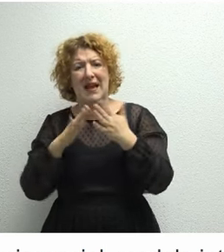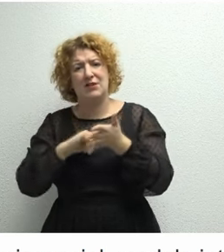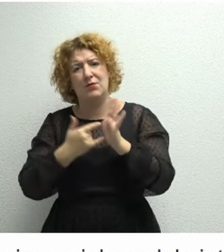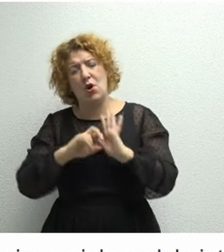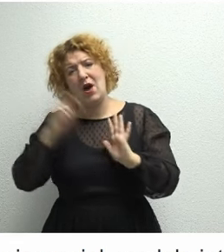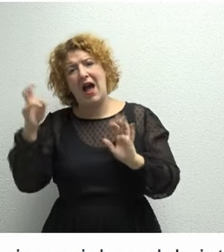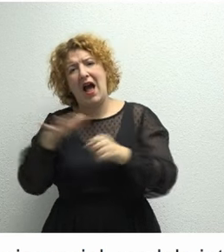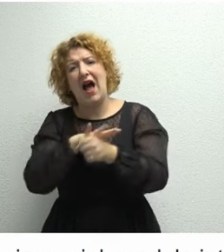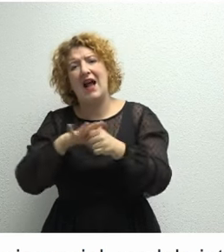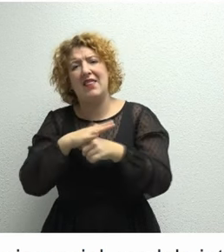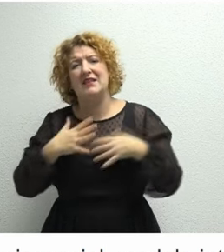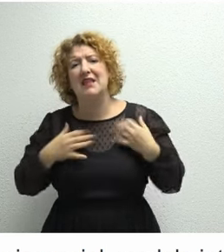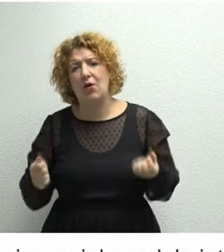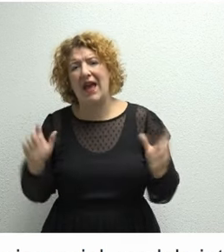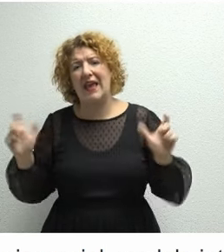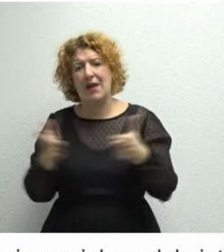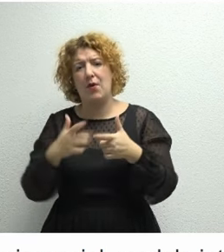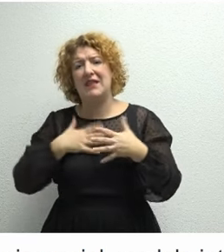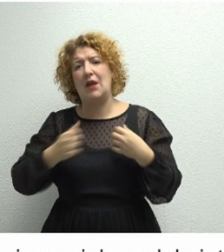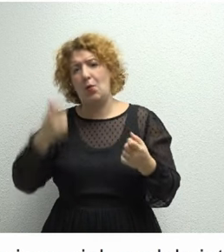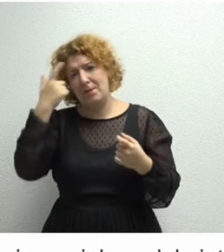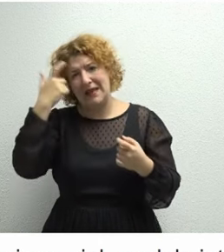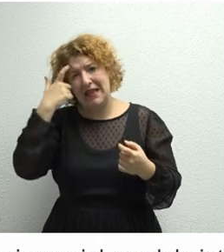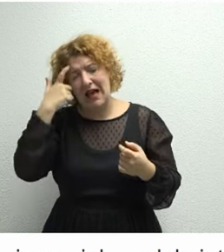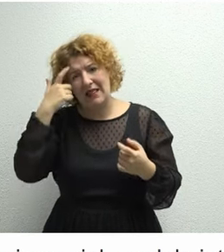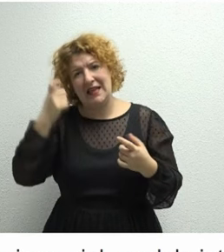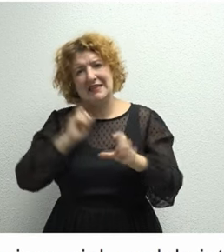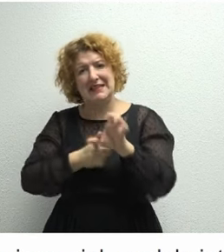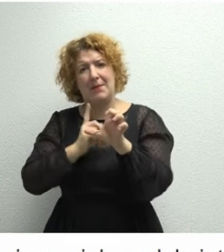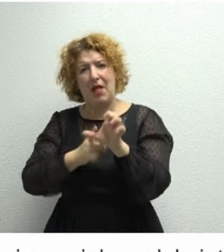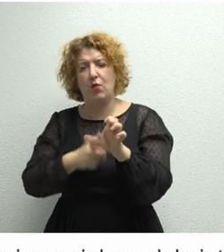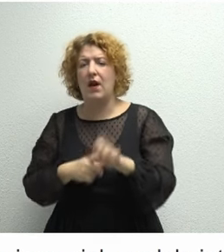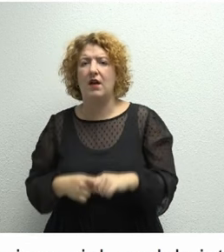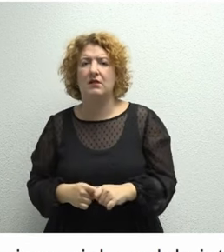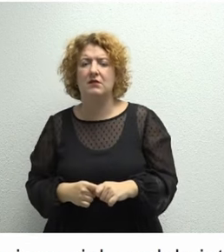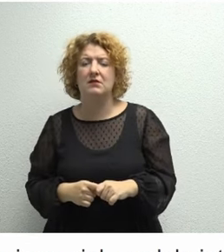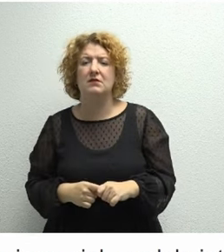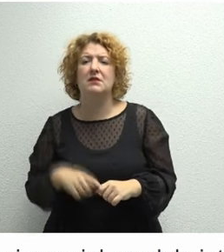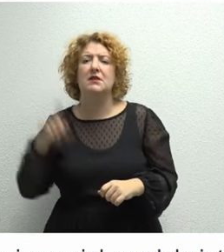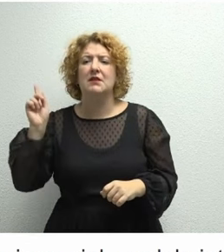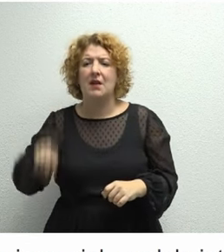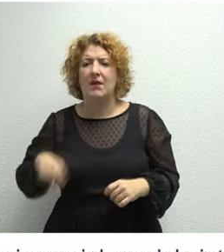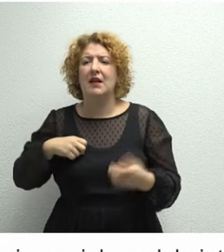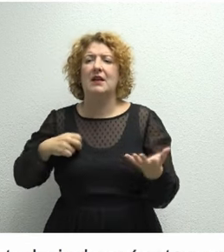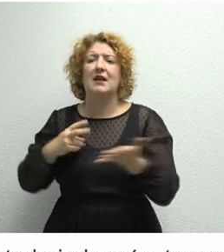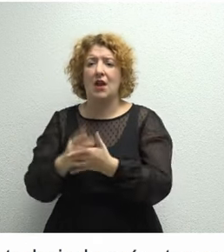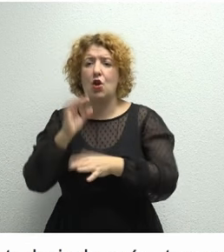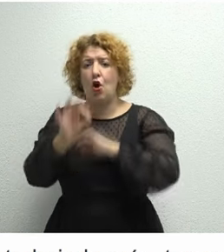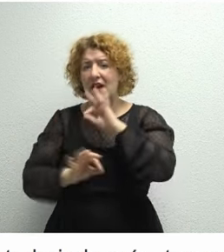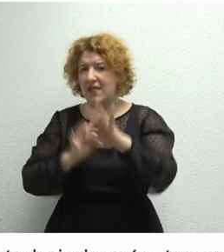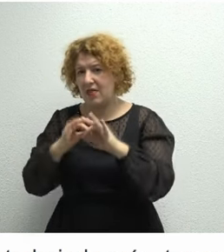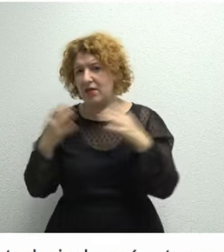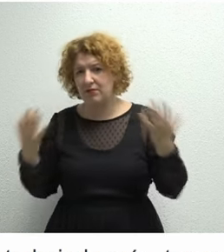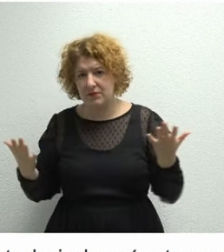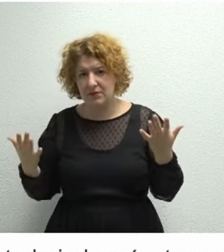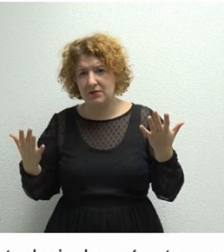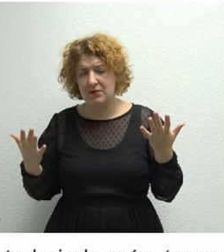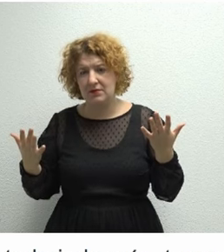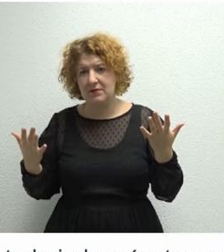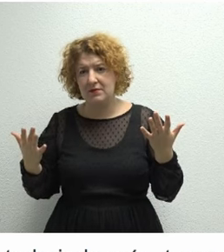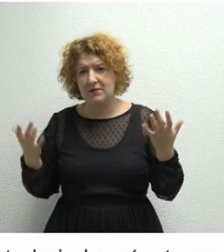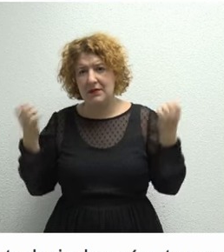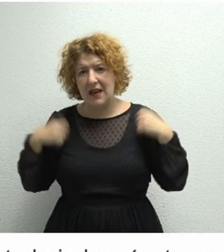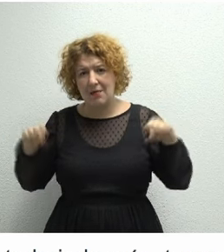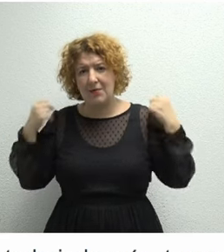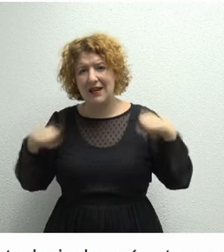áreas de salud y a otros equipos de Salud Mental de de extremadura También tenemos el reto en las organizaciones de de Liderazgo en la